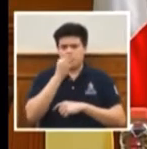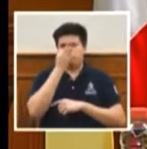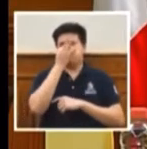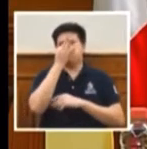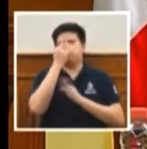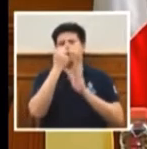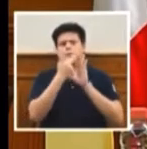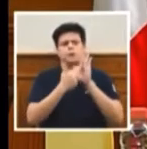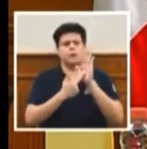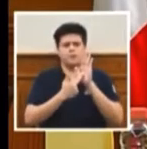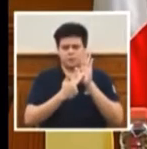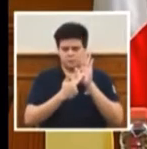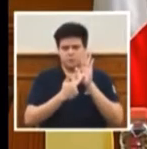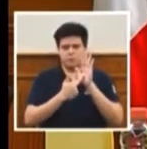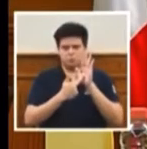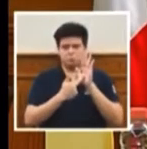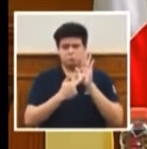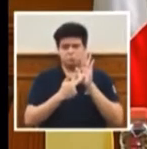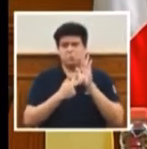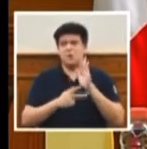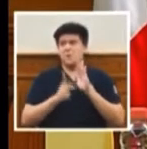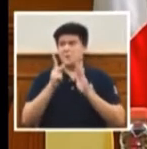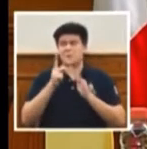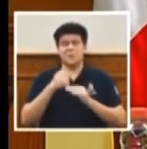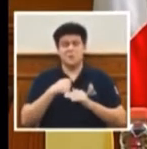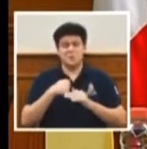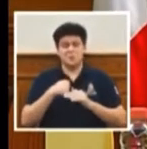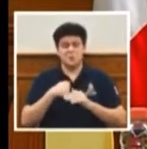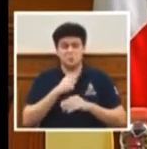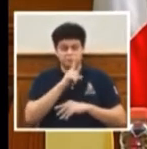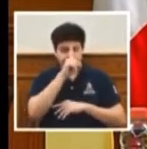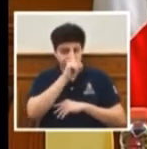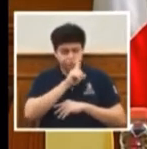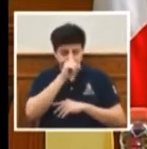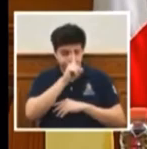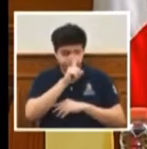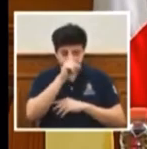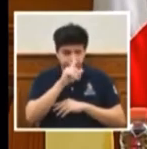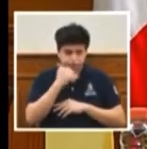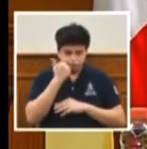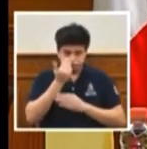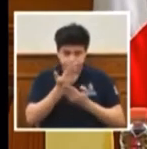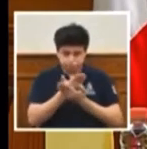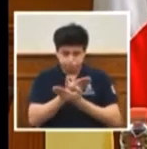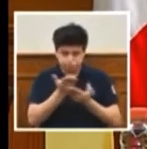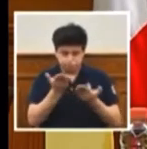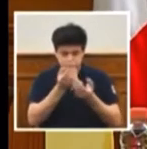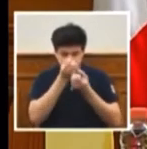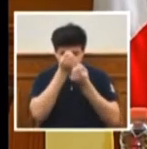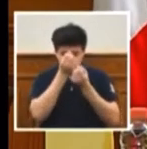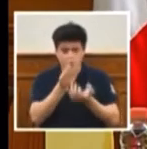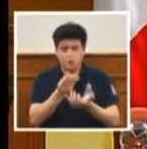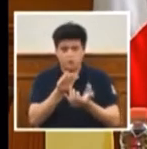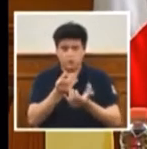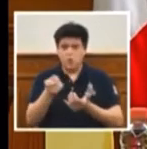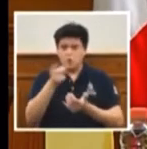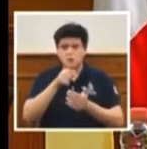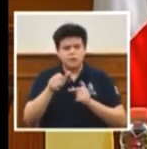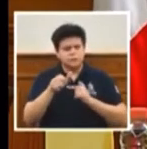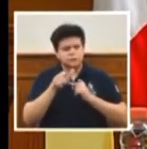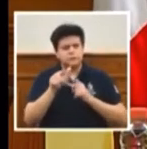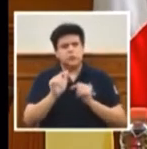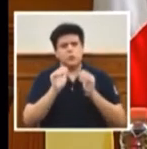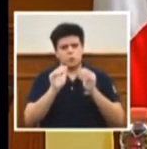restricciones en lobiano pero aquí quiero hacer una recomendación a todos ustedes no bajen la guardia